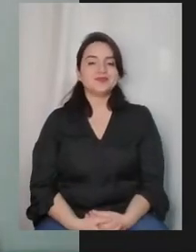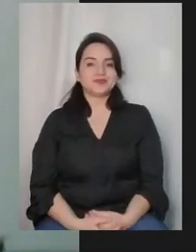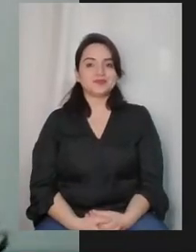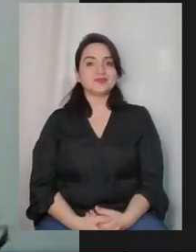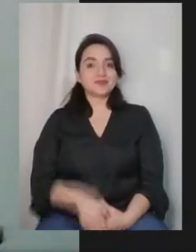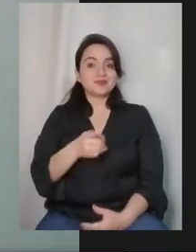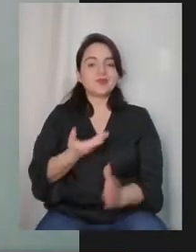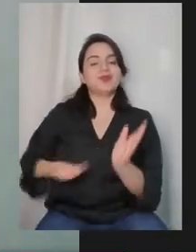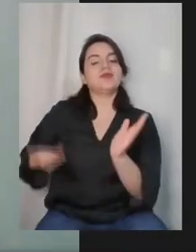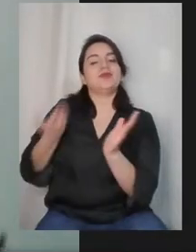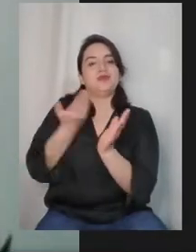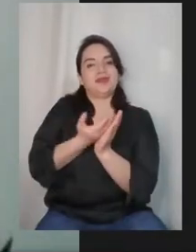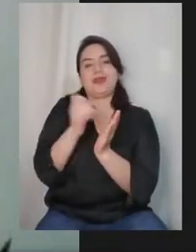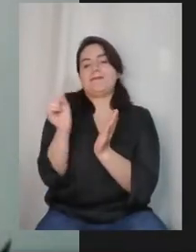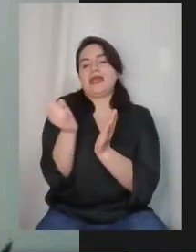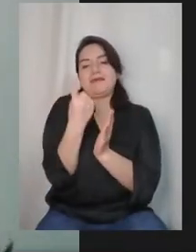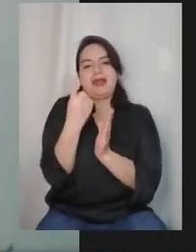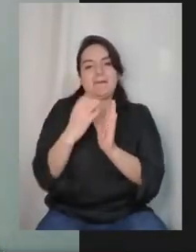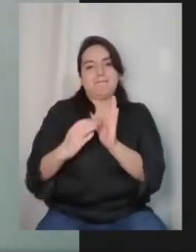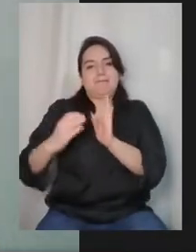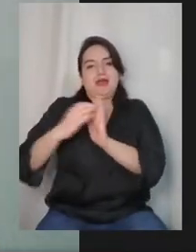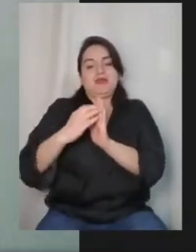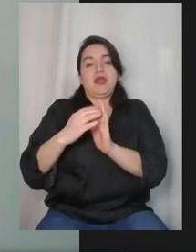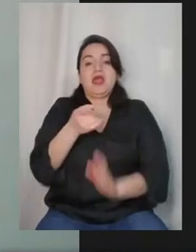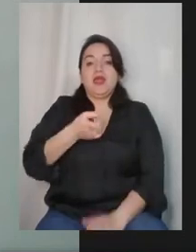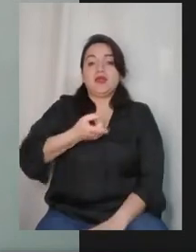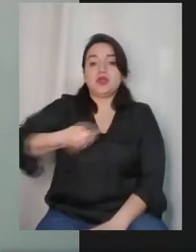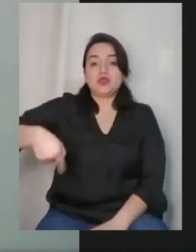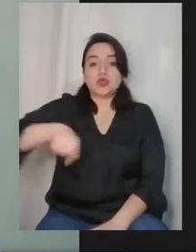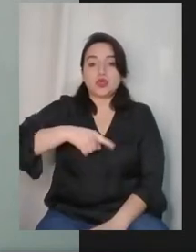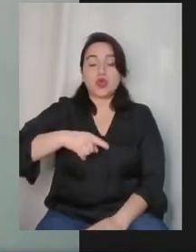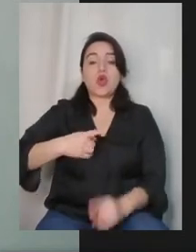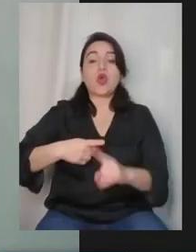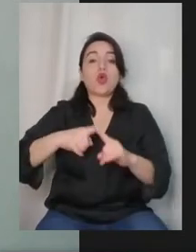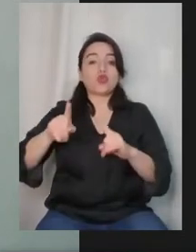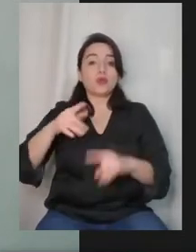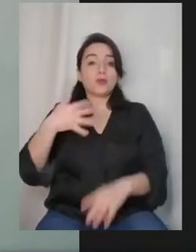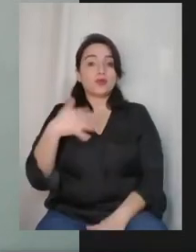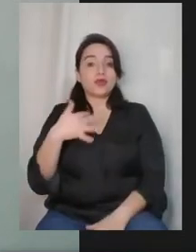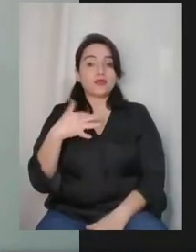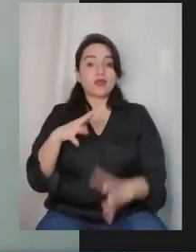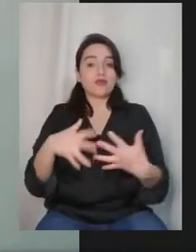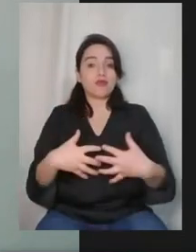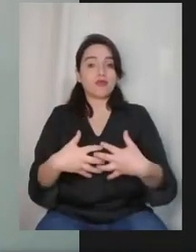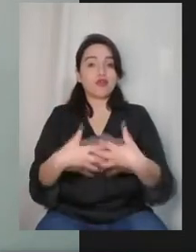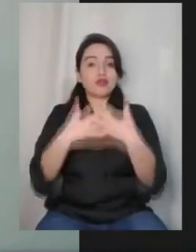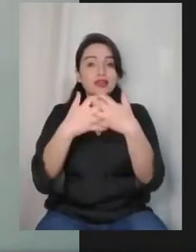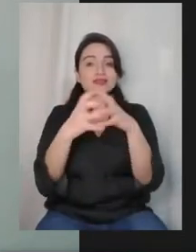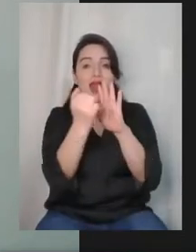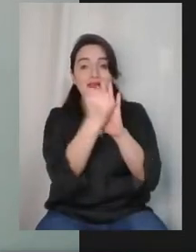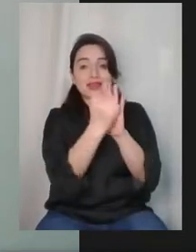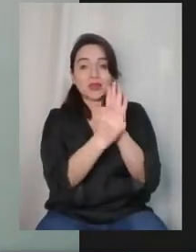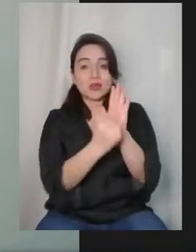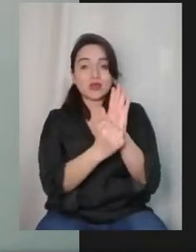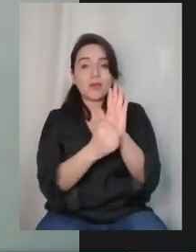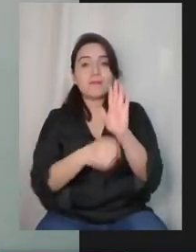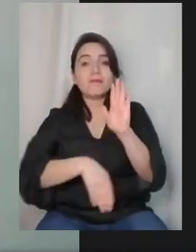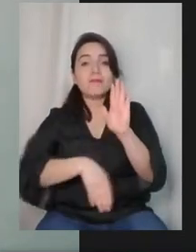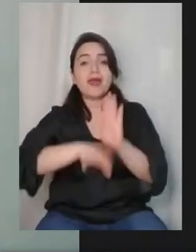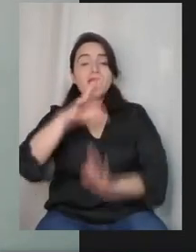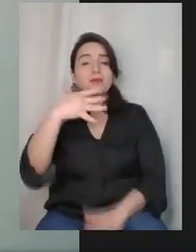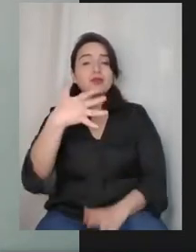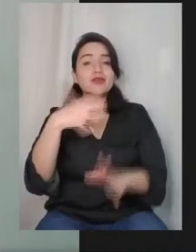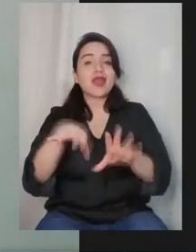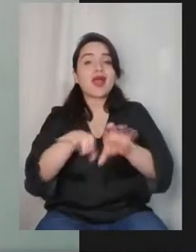parte. Otro énfasis necesario de fortalecer en el articulado, pero sobre todo en los acuerdos y discusiones que ustedes